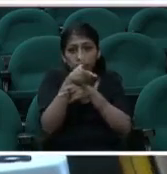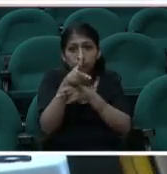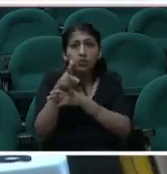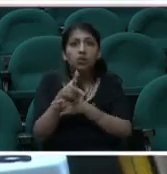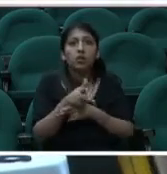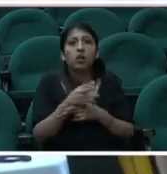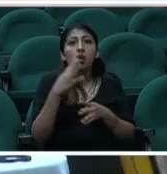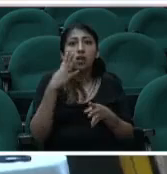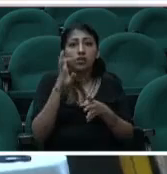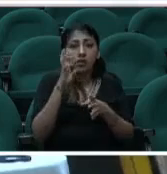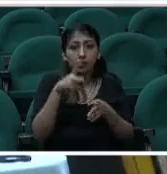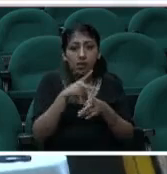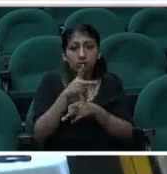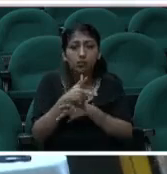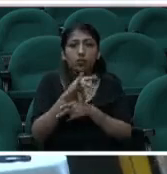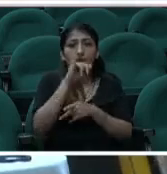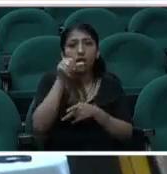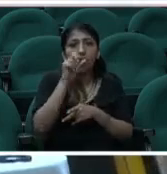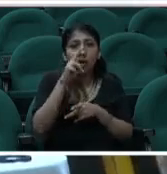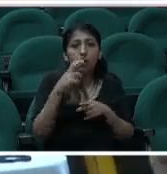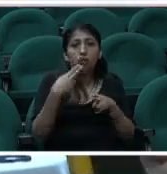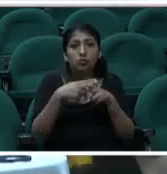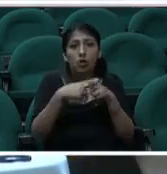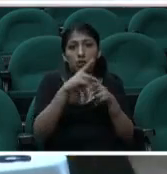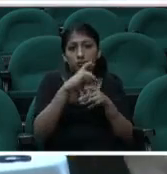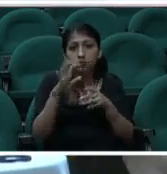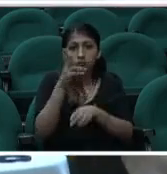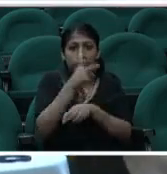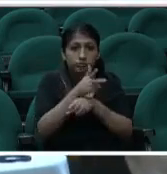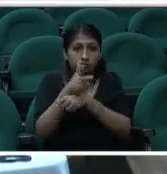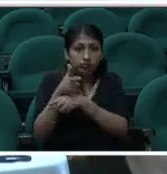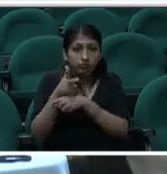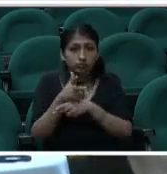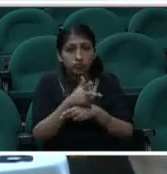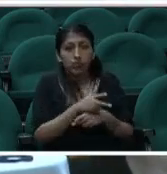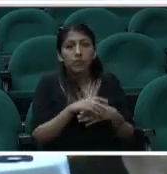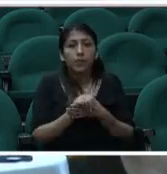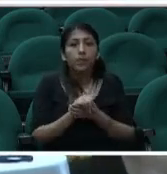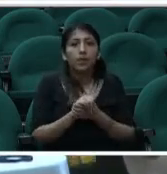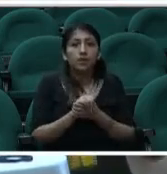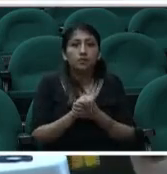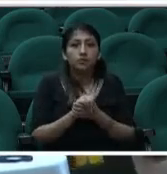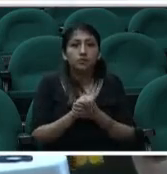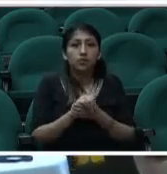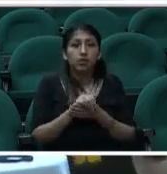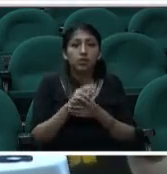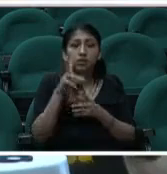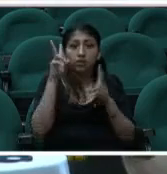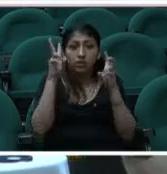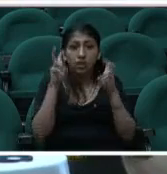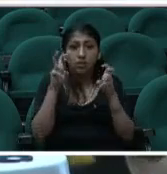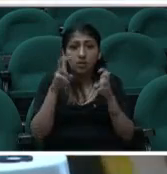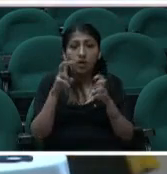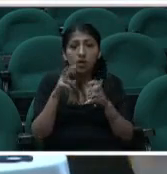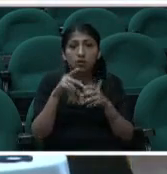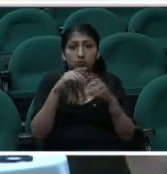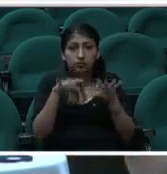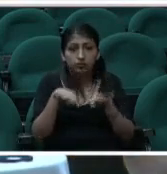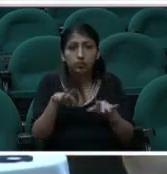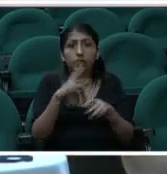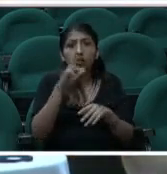como es el tema de producción jairo agurto benicio rugel y tito pinta pablo lescano en lo que es el tema de logística